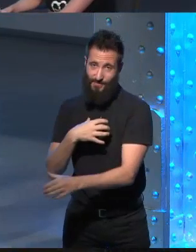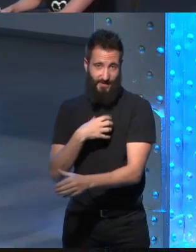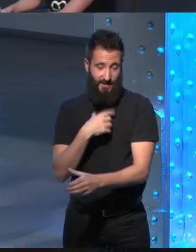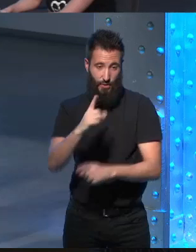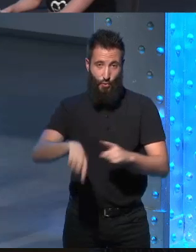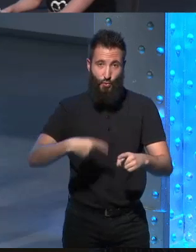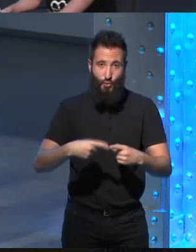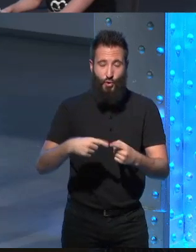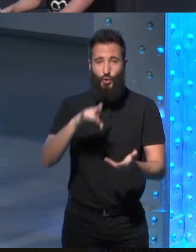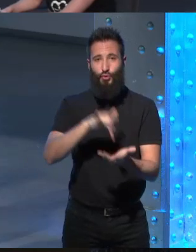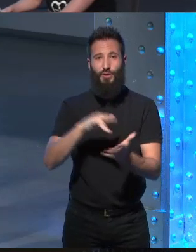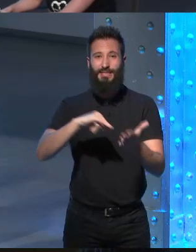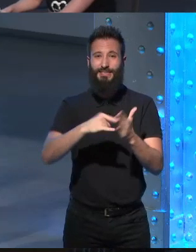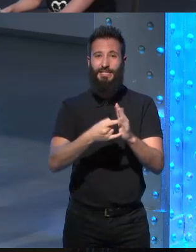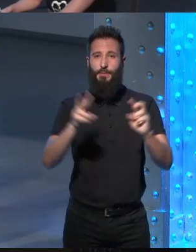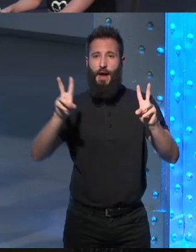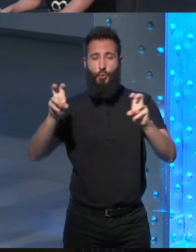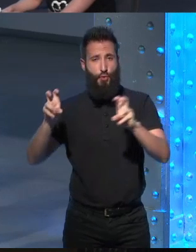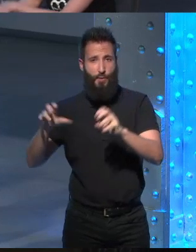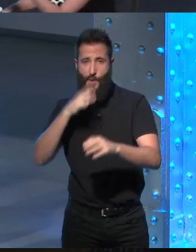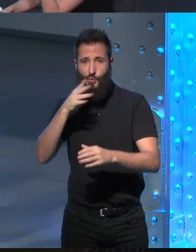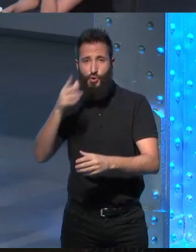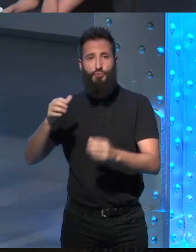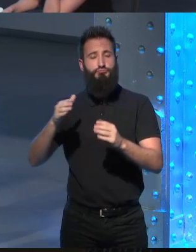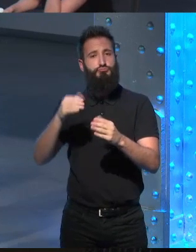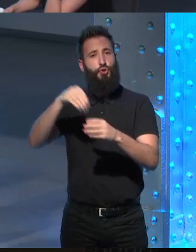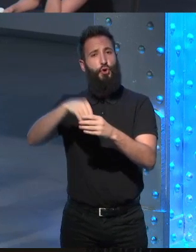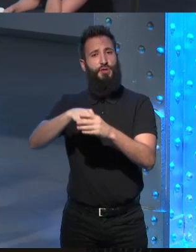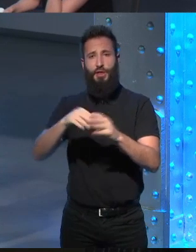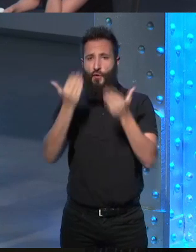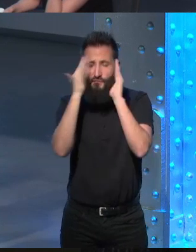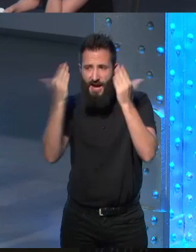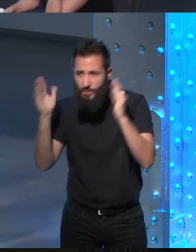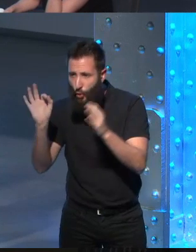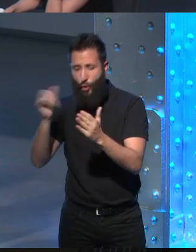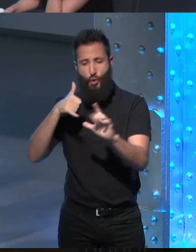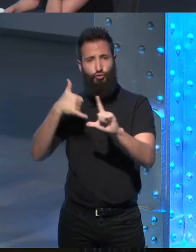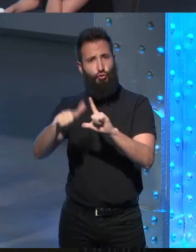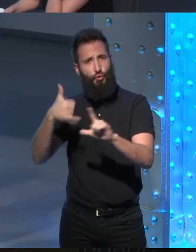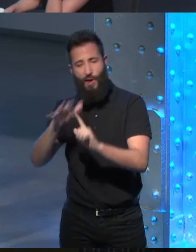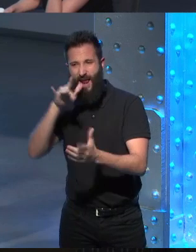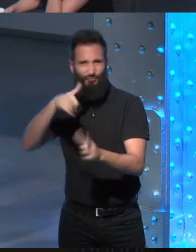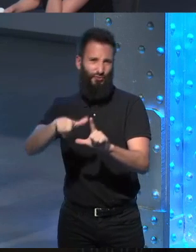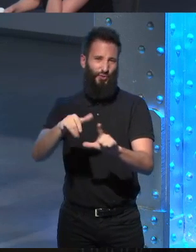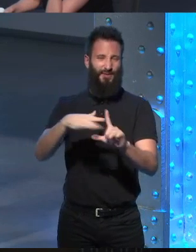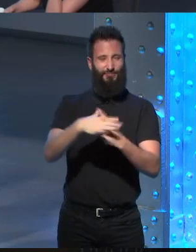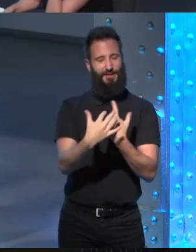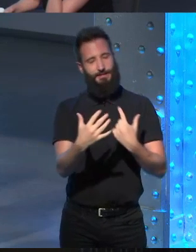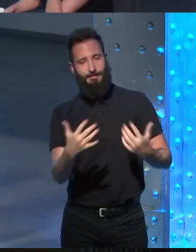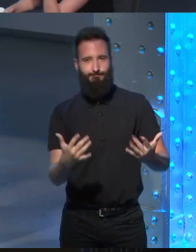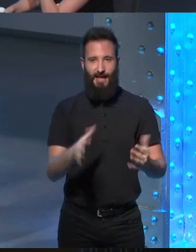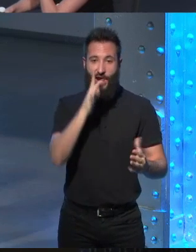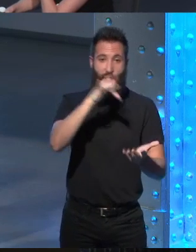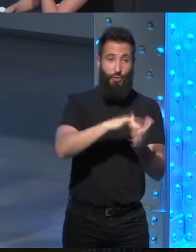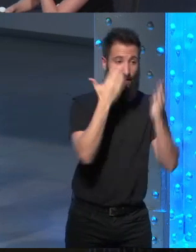luego están todos los sistemas nuevos de monetizar contenido en Facebook, en YouTube. En YouTube están como más maduros, ¿no? En Facebook están ahora llegando